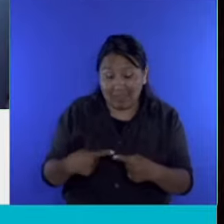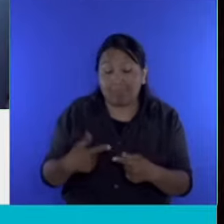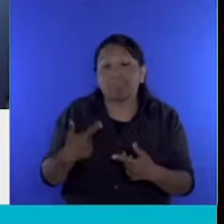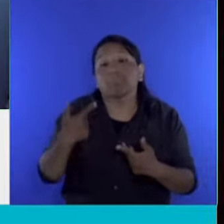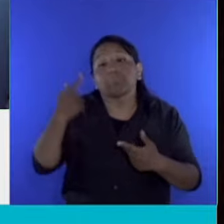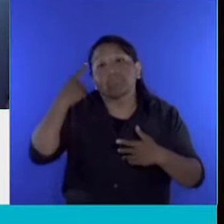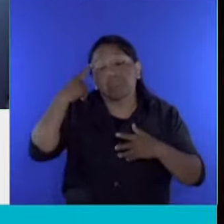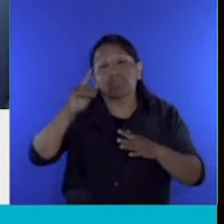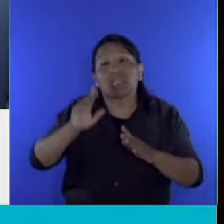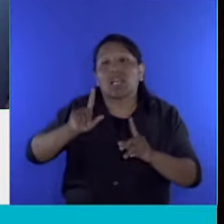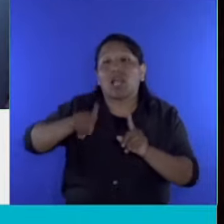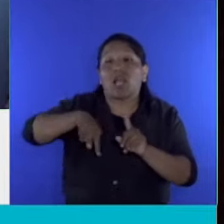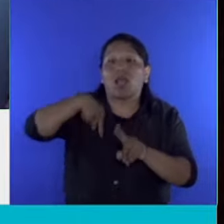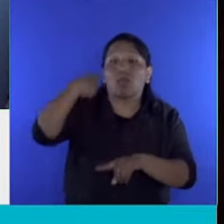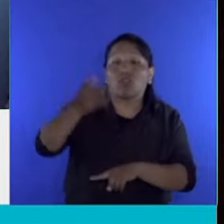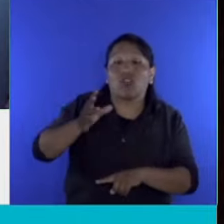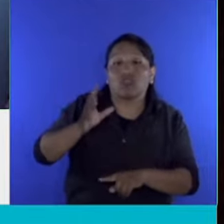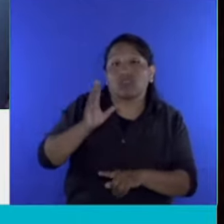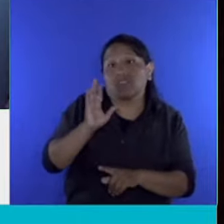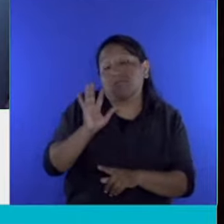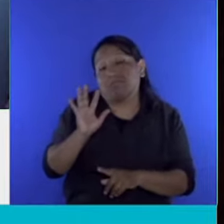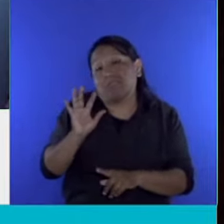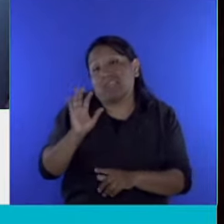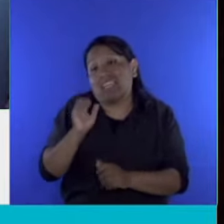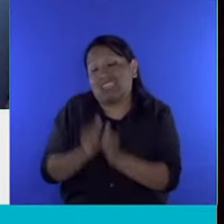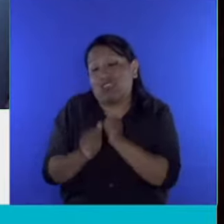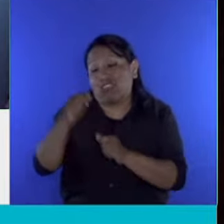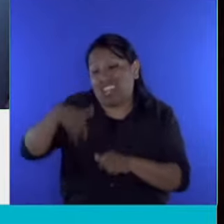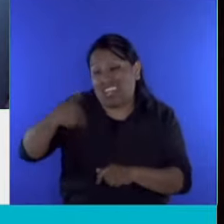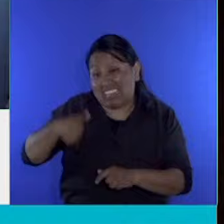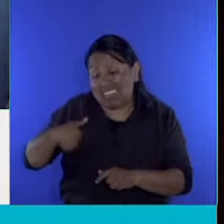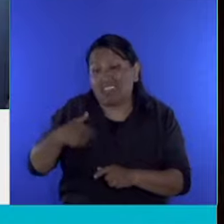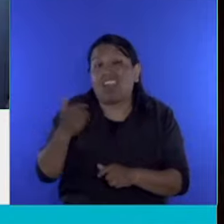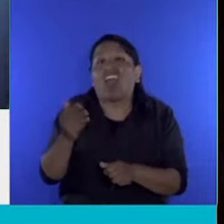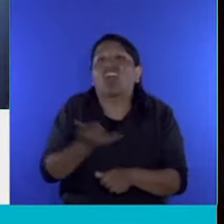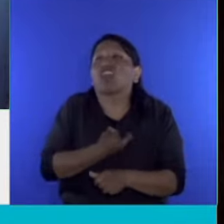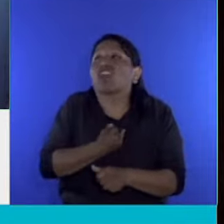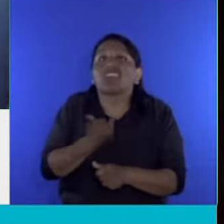la próxima historia Argentina en vez de Montevideo va a ser filmada en